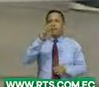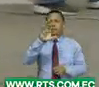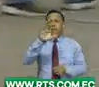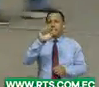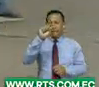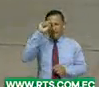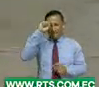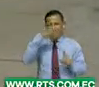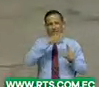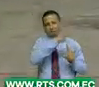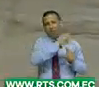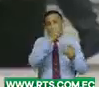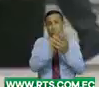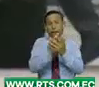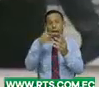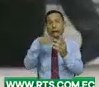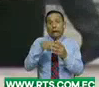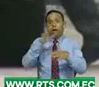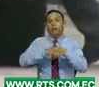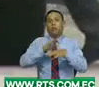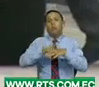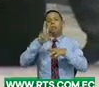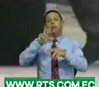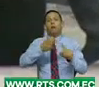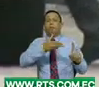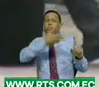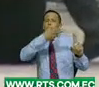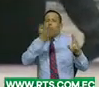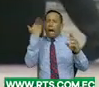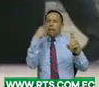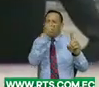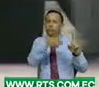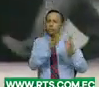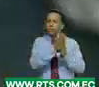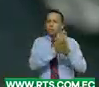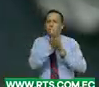caso de efraín ruales los detalles en pocos minutos